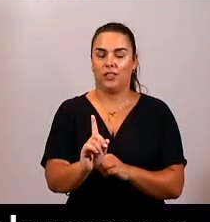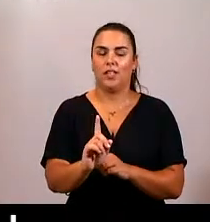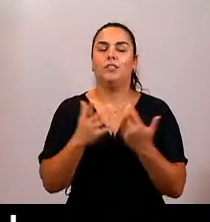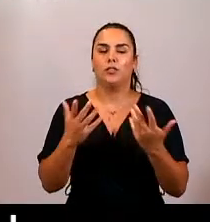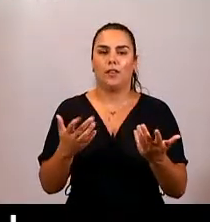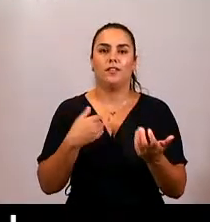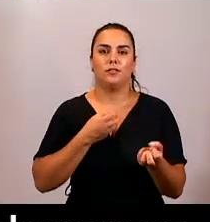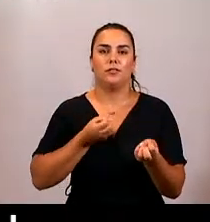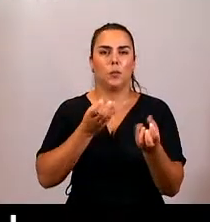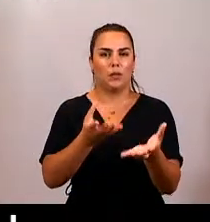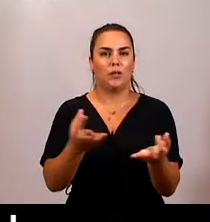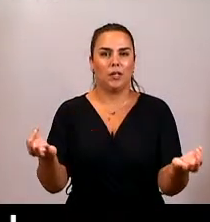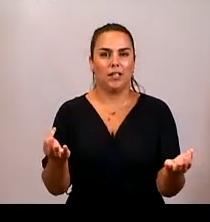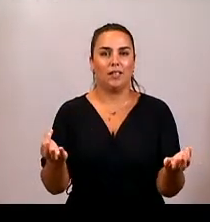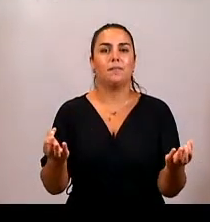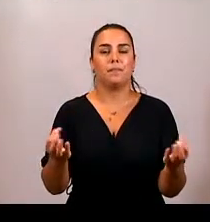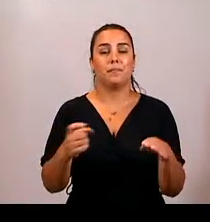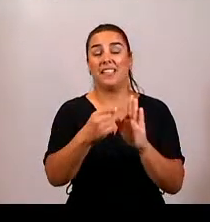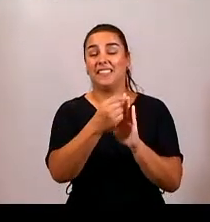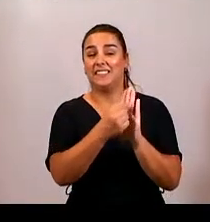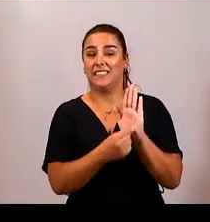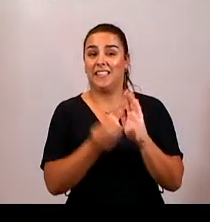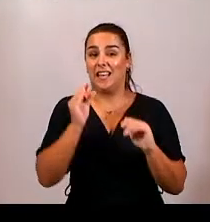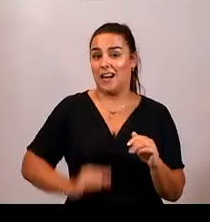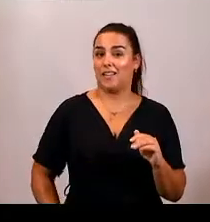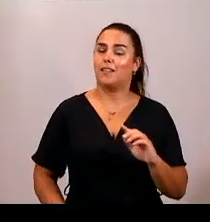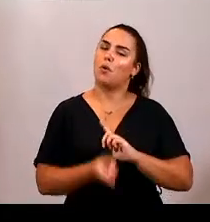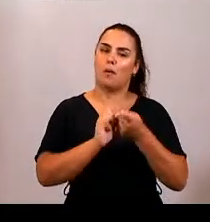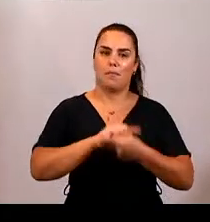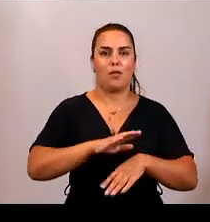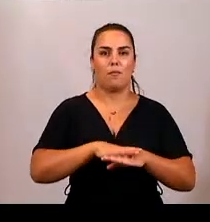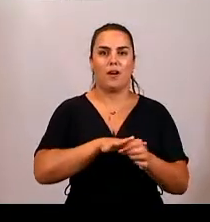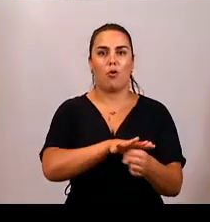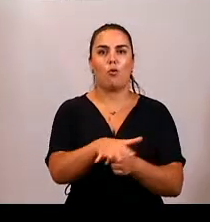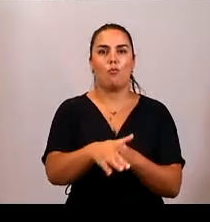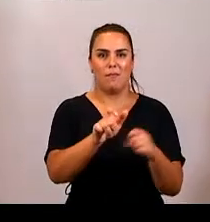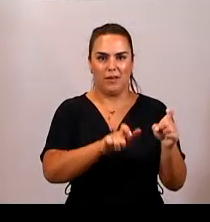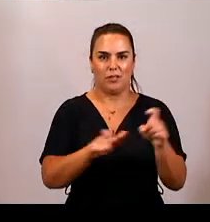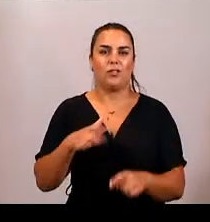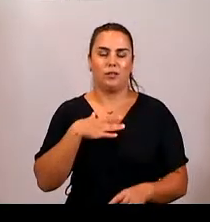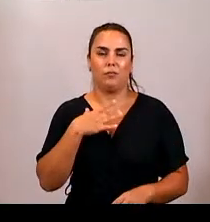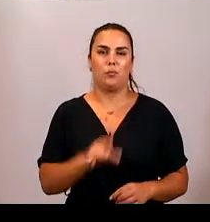Les comentaba que hemos cambiado los baremos también de renta para que llegue a más personas.